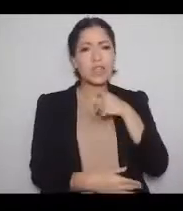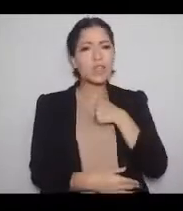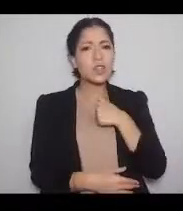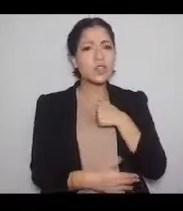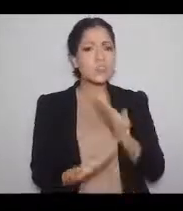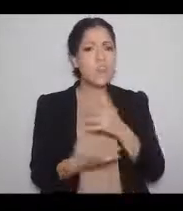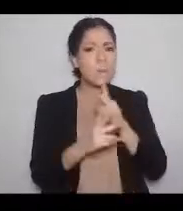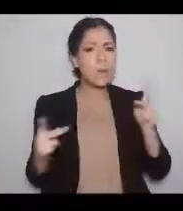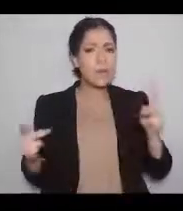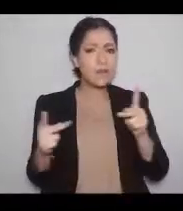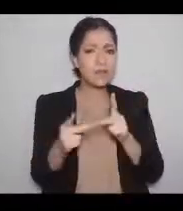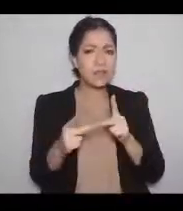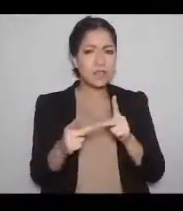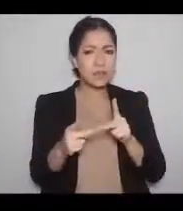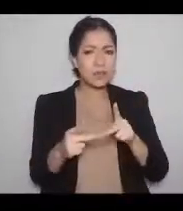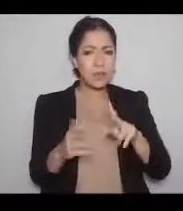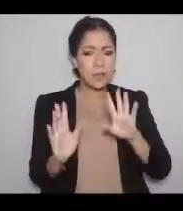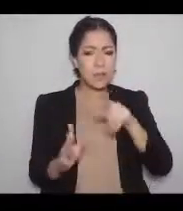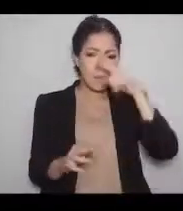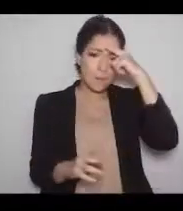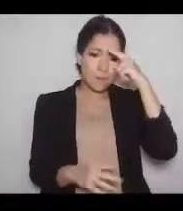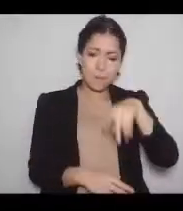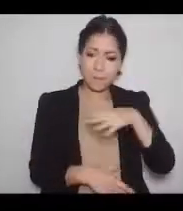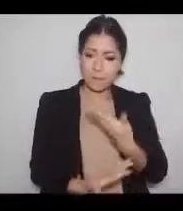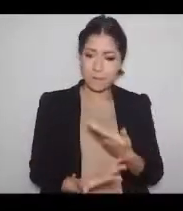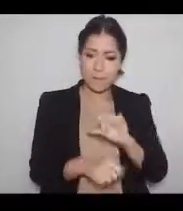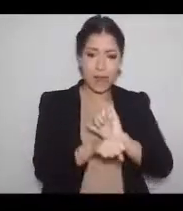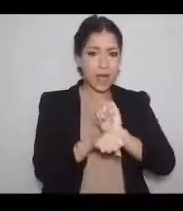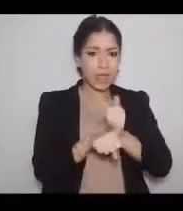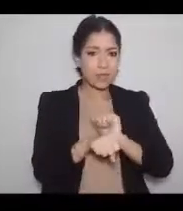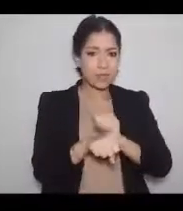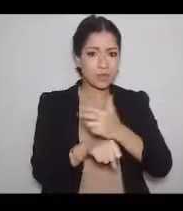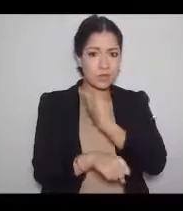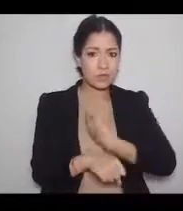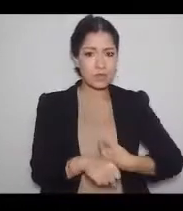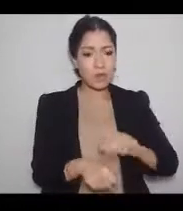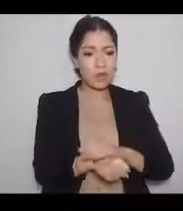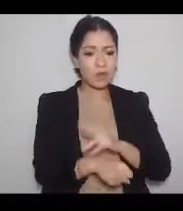presidente. No puede haber nada más bajo.